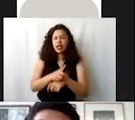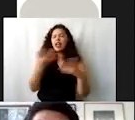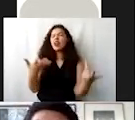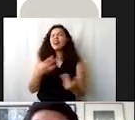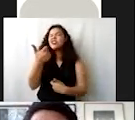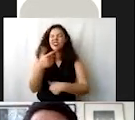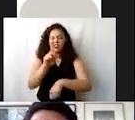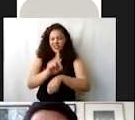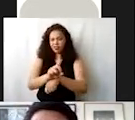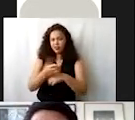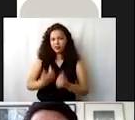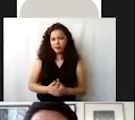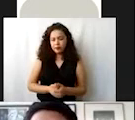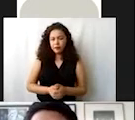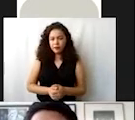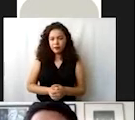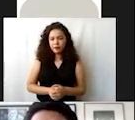días?